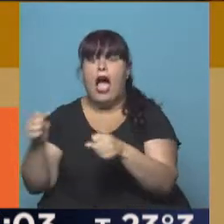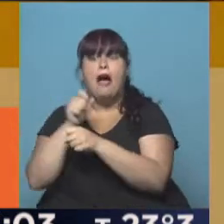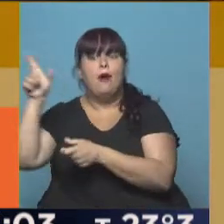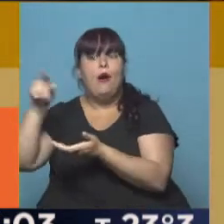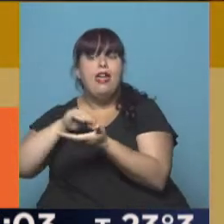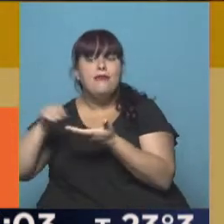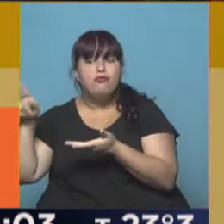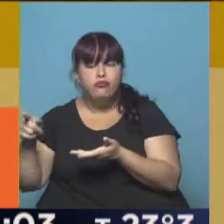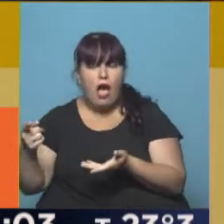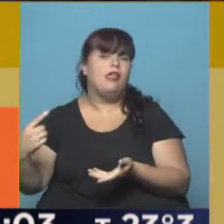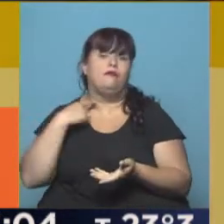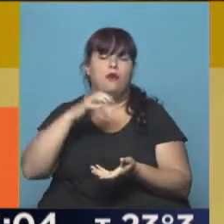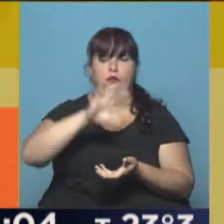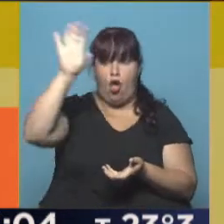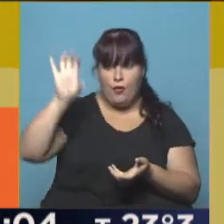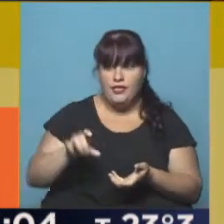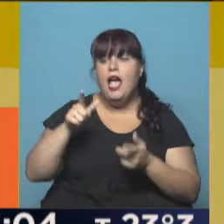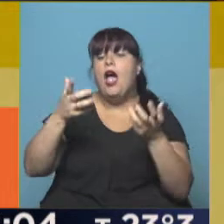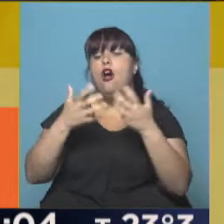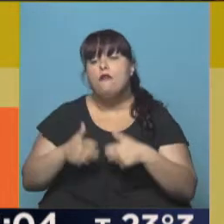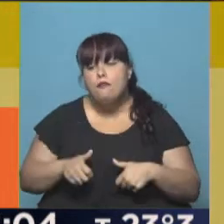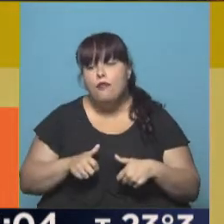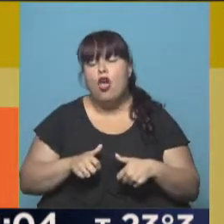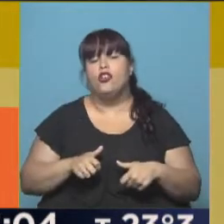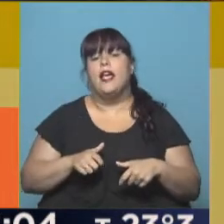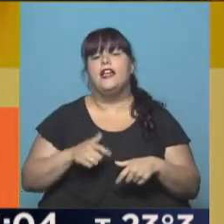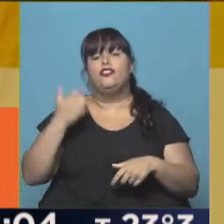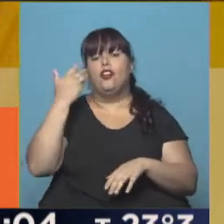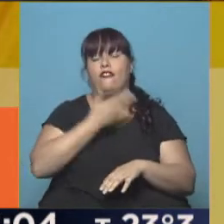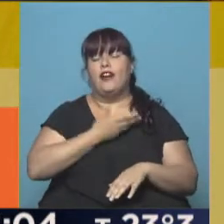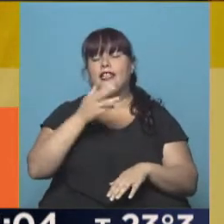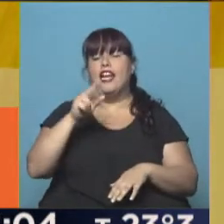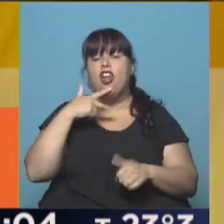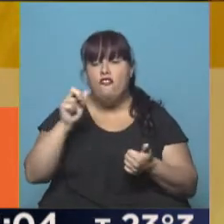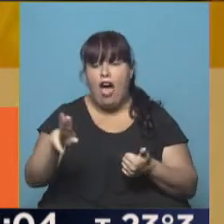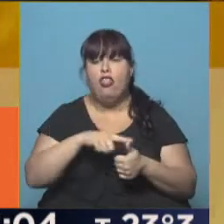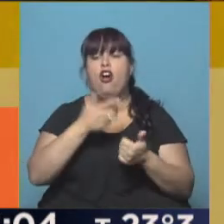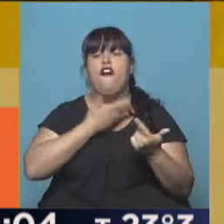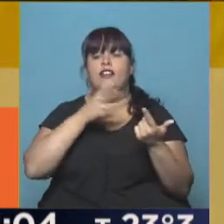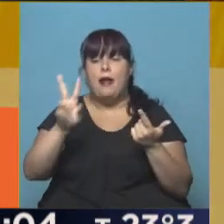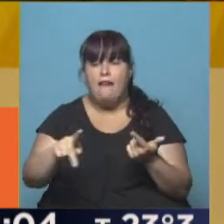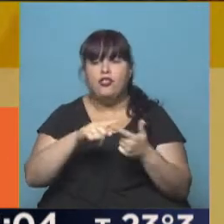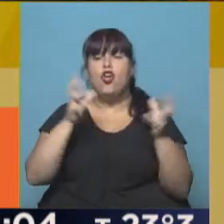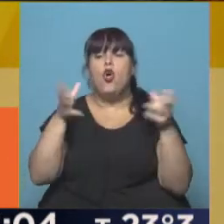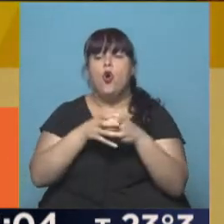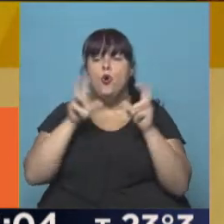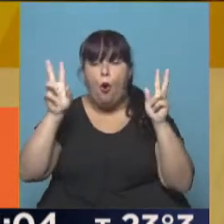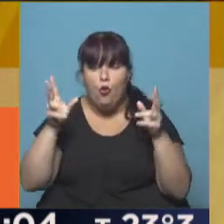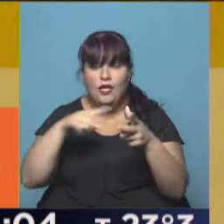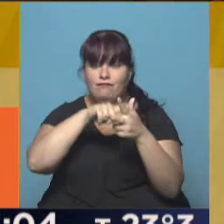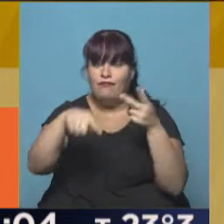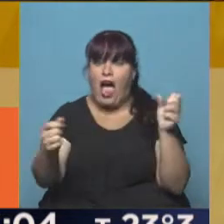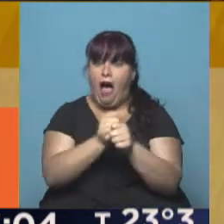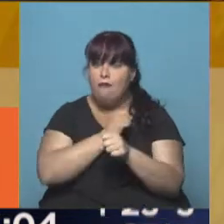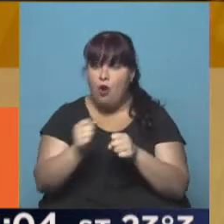la Cámara de Diputados de la Nación, el proyecto que encabezó el Frente Renovador, el Frente para la Victoria, el bloque